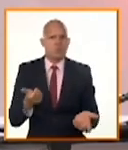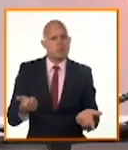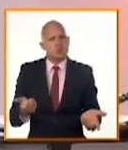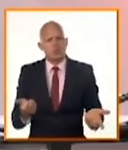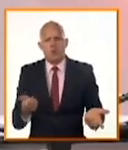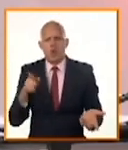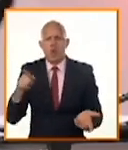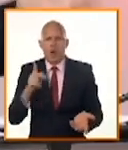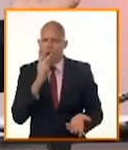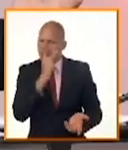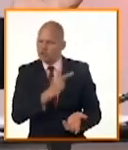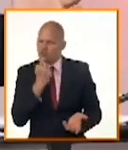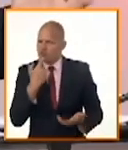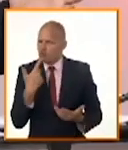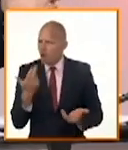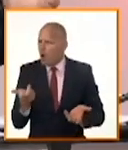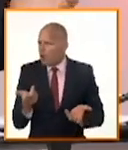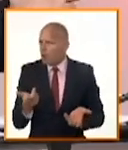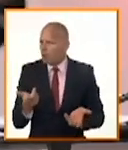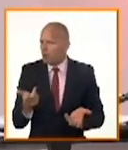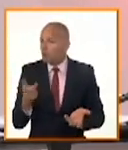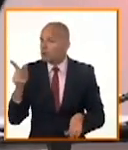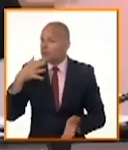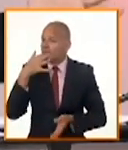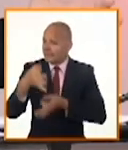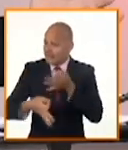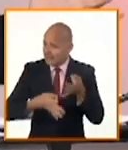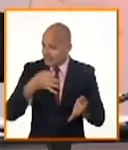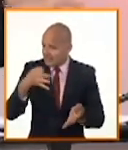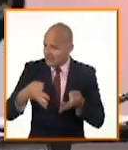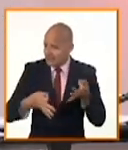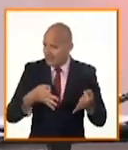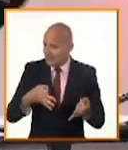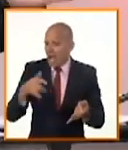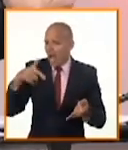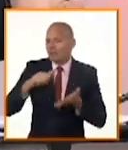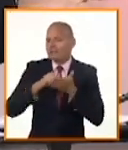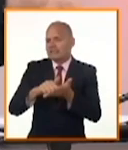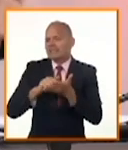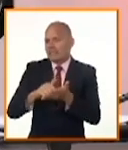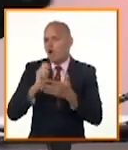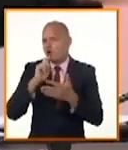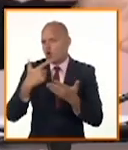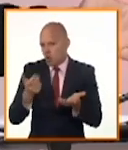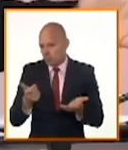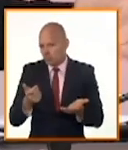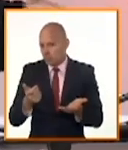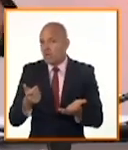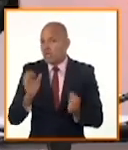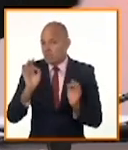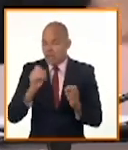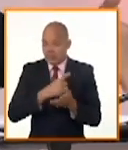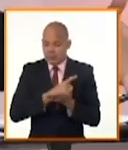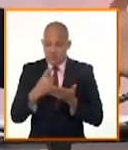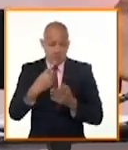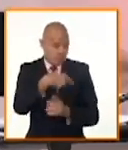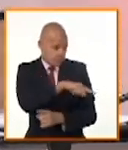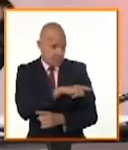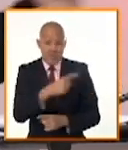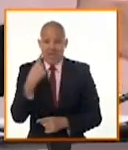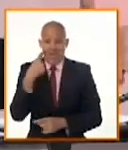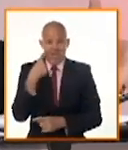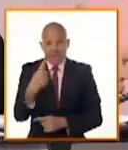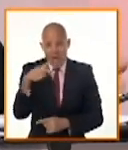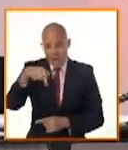bancarización Y qué se está haciendo en el ámbito de la calidad de los servicios es decir en estos días hemos visto hemos pasado varios los bancos muchas personas